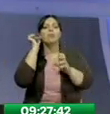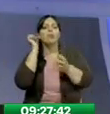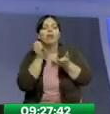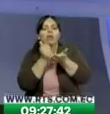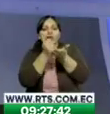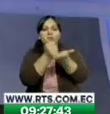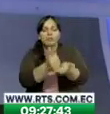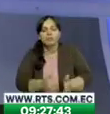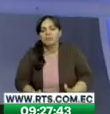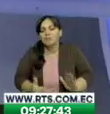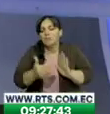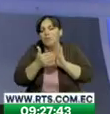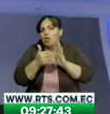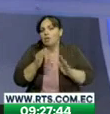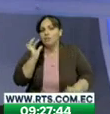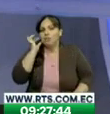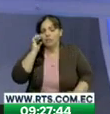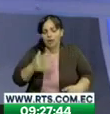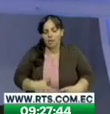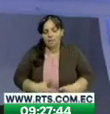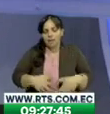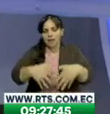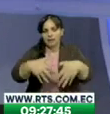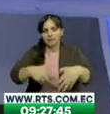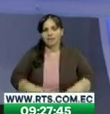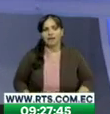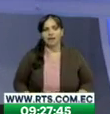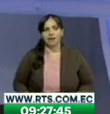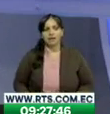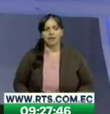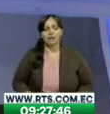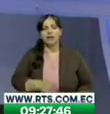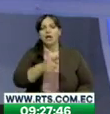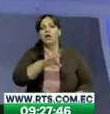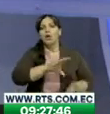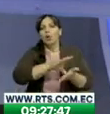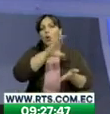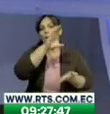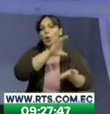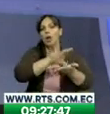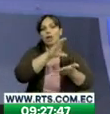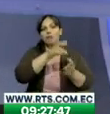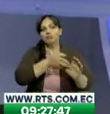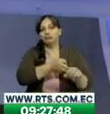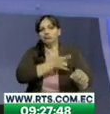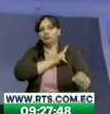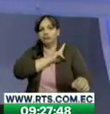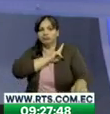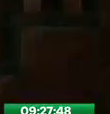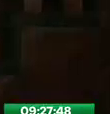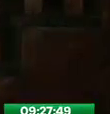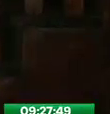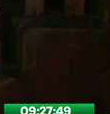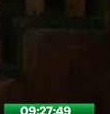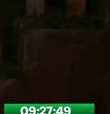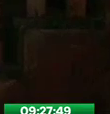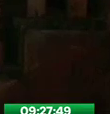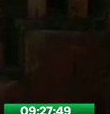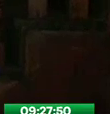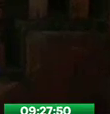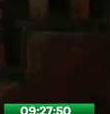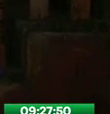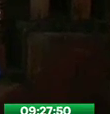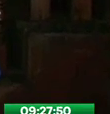para que terminen sus estudios y buscarlas en el mercado laboral hasta nuestras ancianas y nuestras niñas almeida se